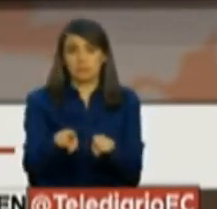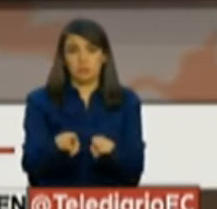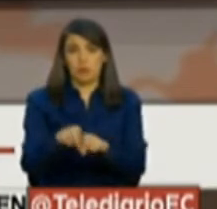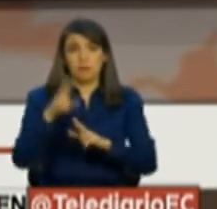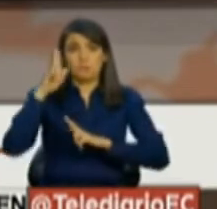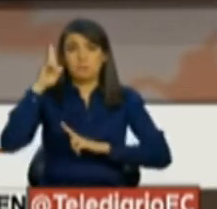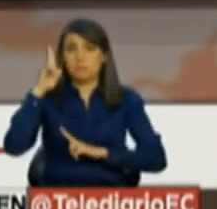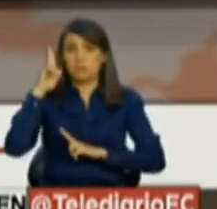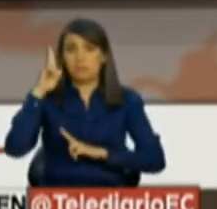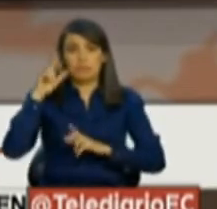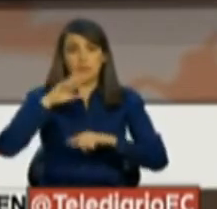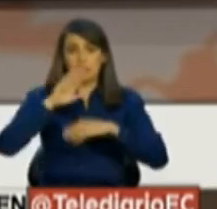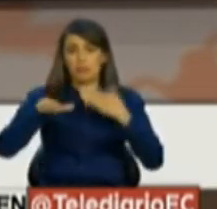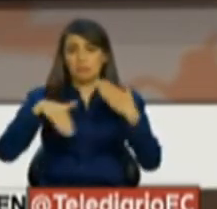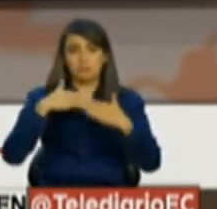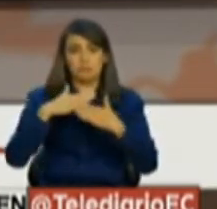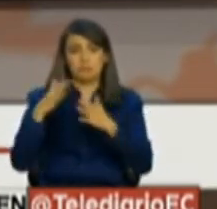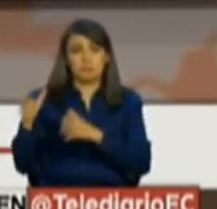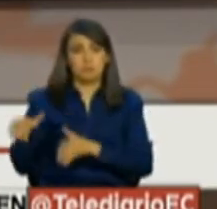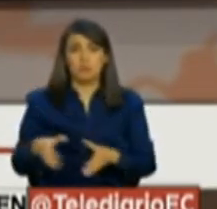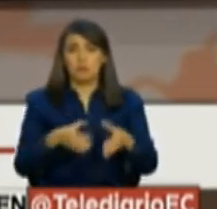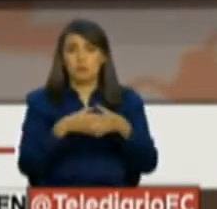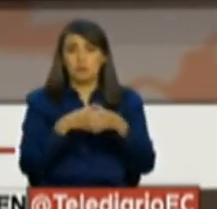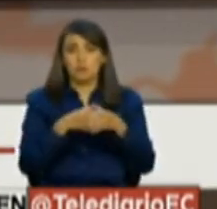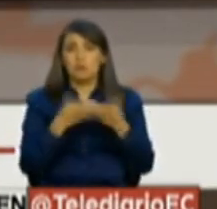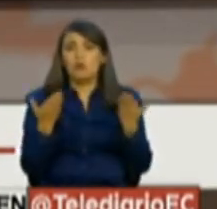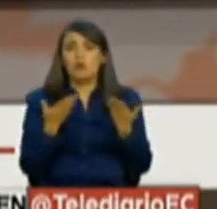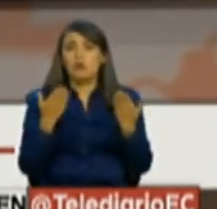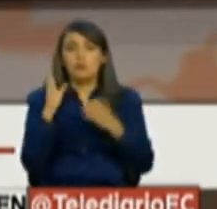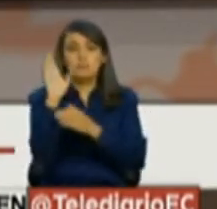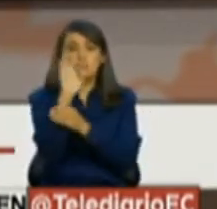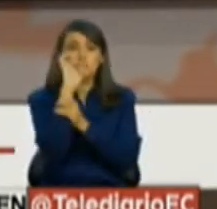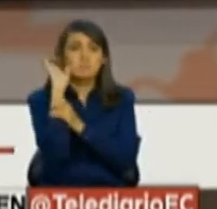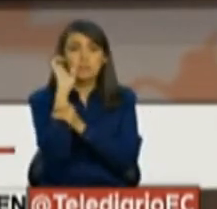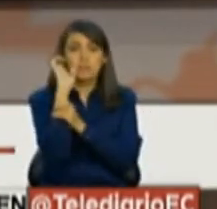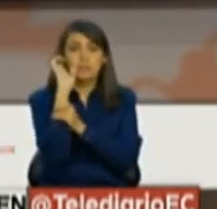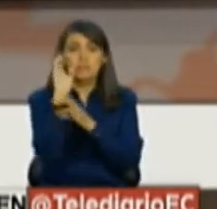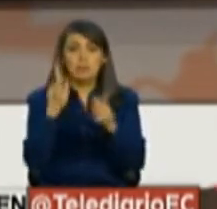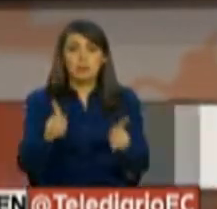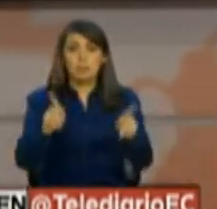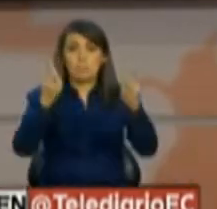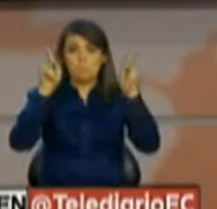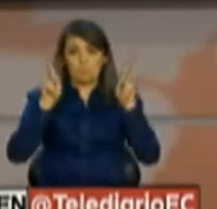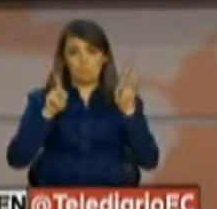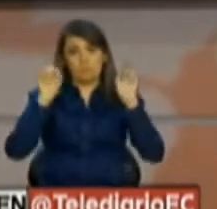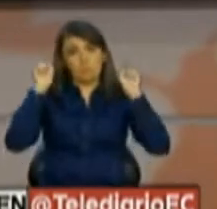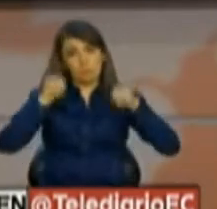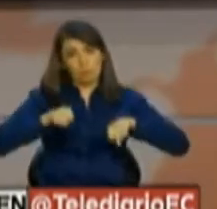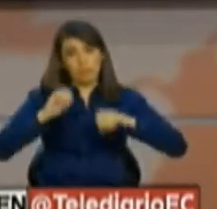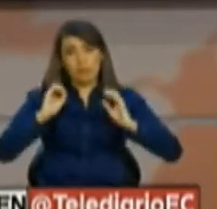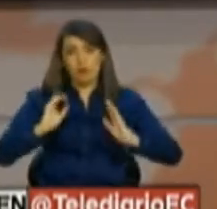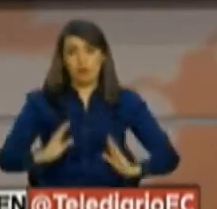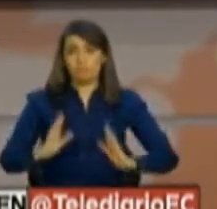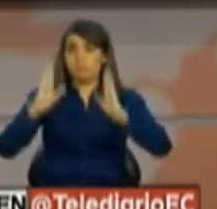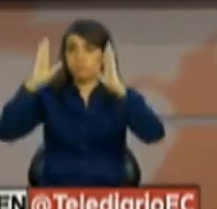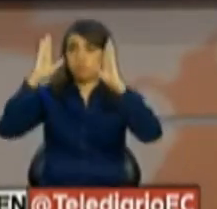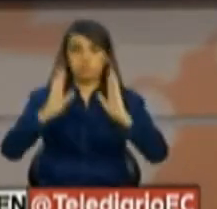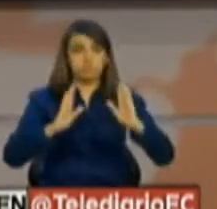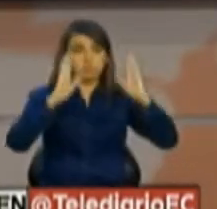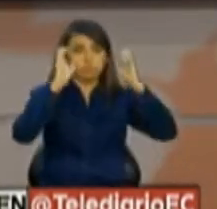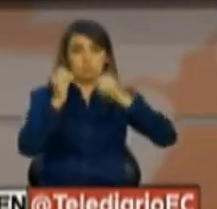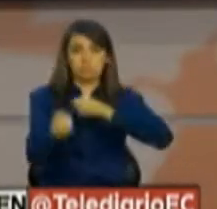y también las últimas alertas que tuvimos era sobre posiblemente un puente o posiblemente una torre de energía